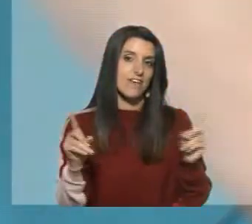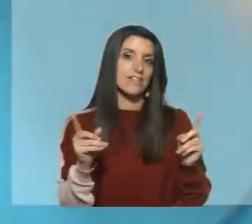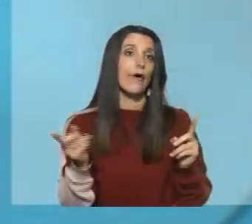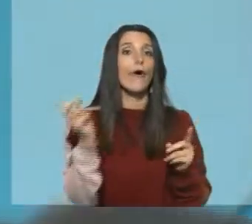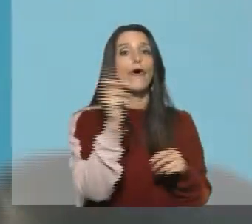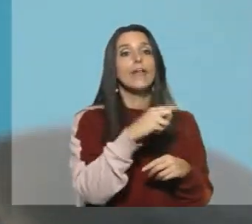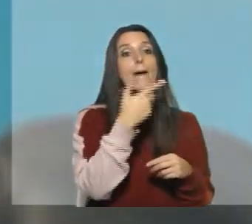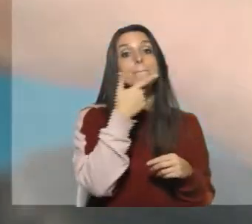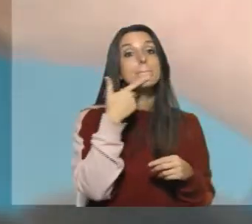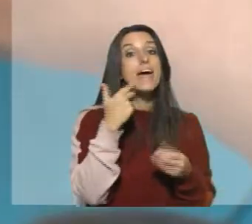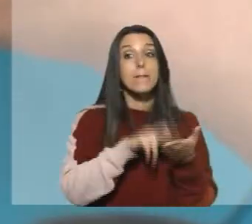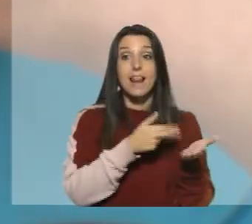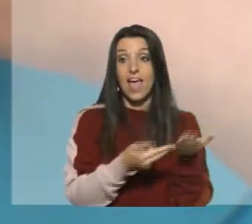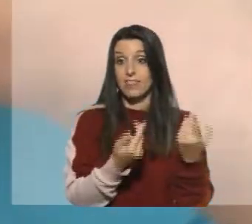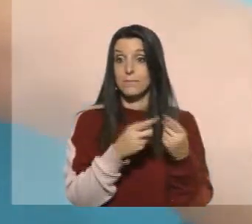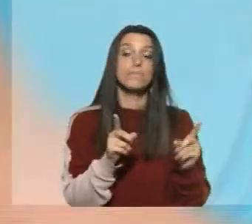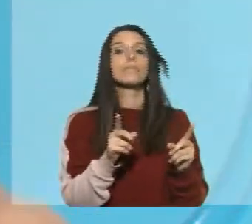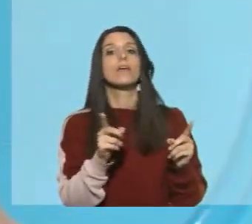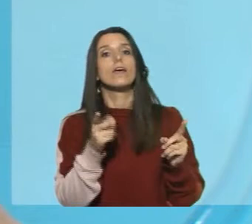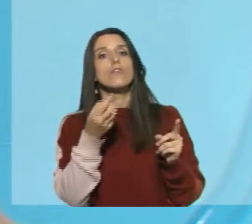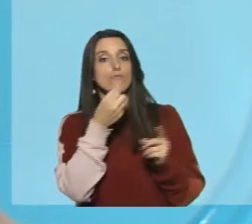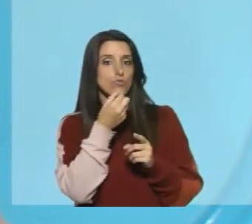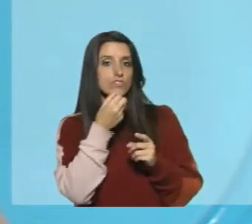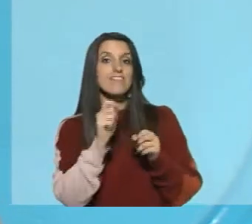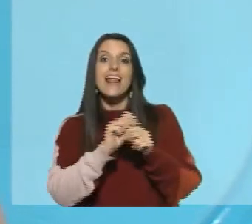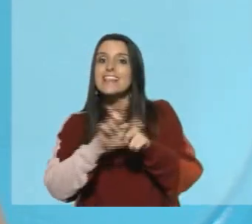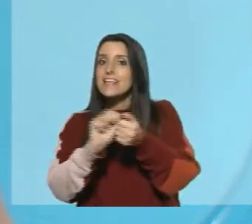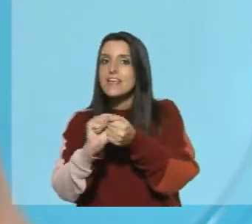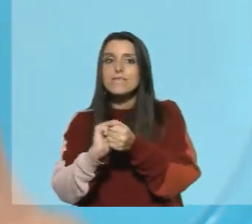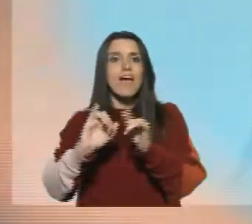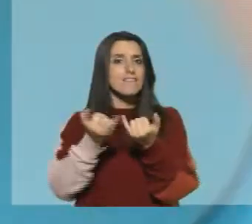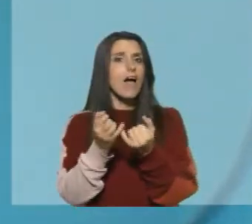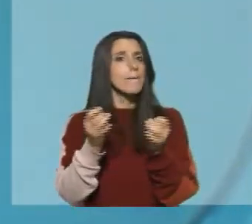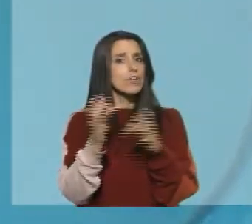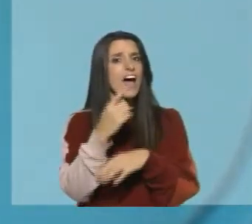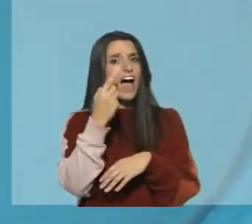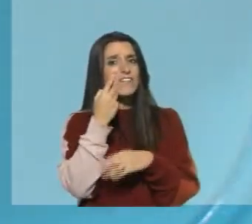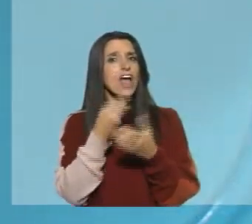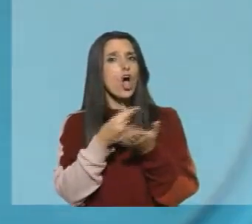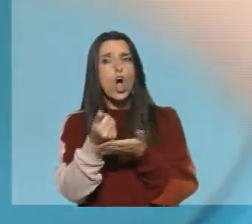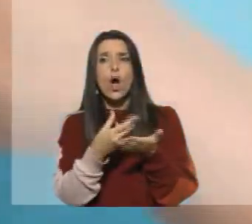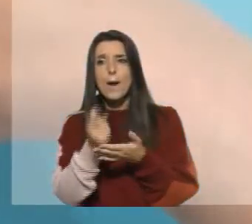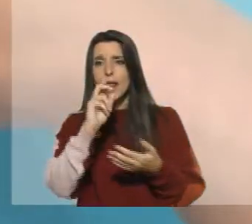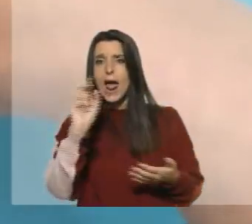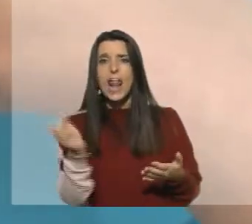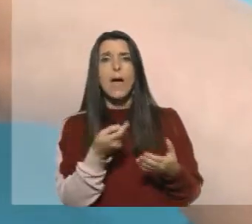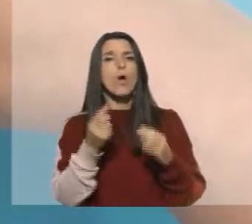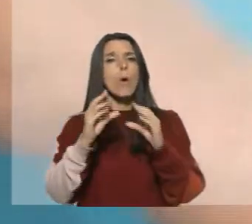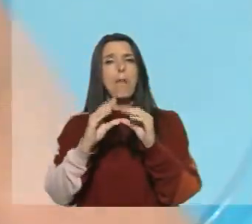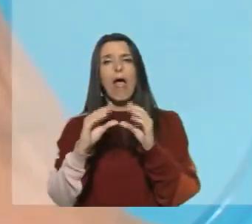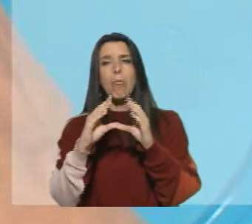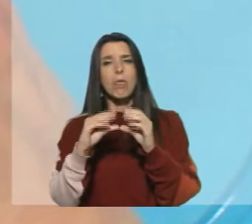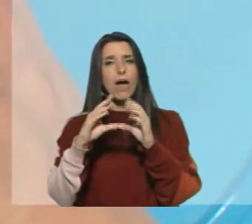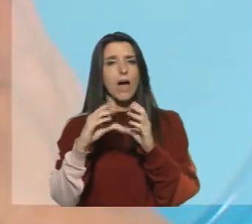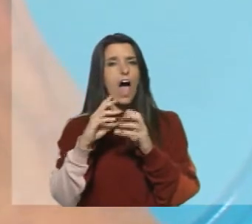una mermelada. Entonces, acá tengo unas frutillas que están limpias, que están maduritas. Viste que las frutillas las vas comprando y enseguida se te van quedando ahí como